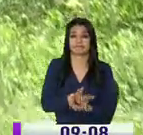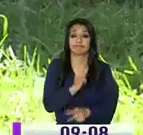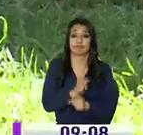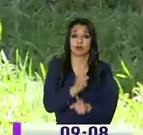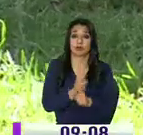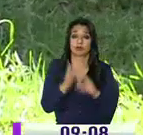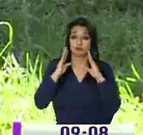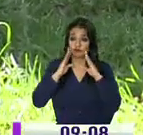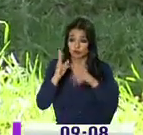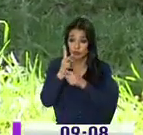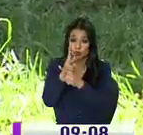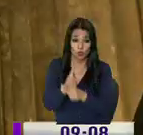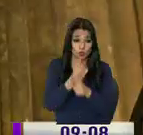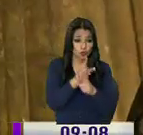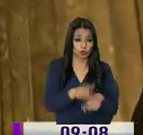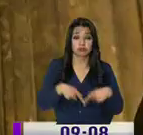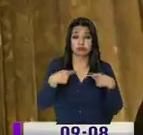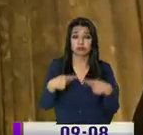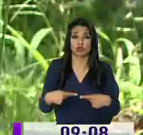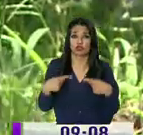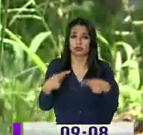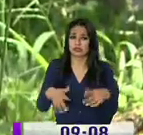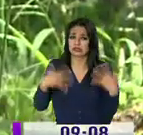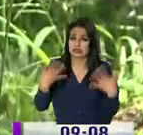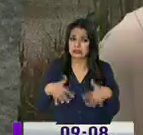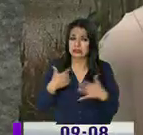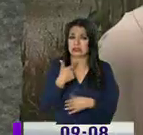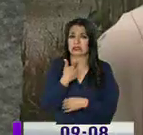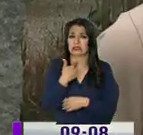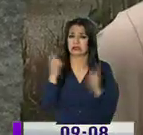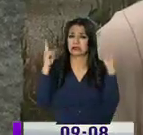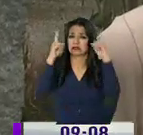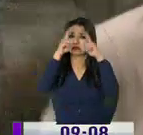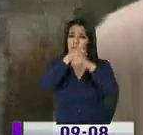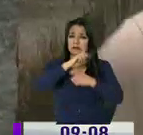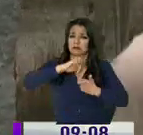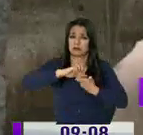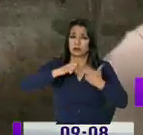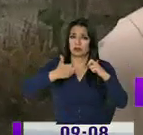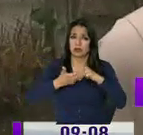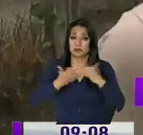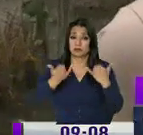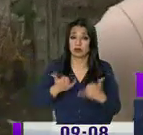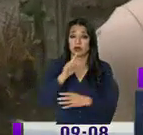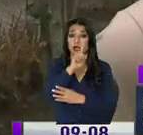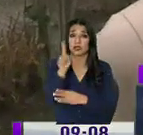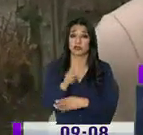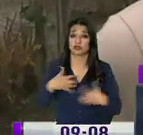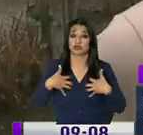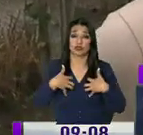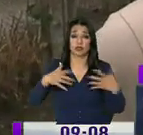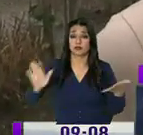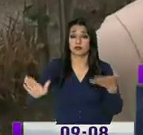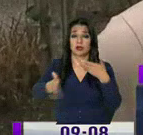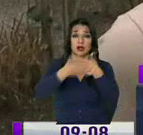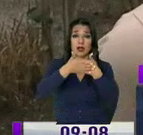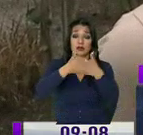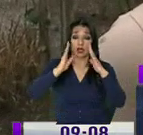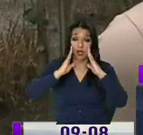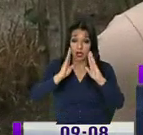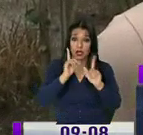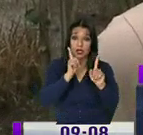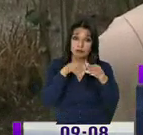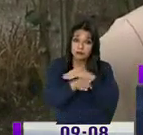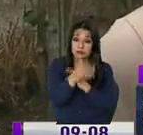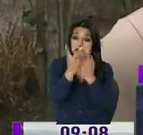los animales diariamente se ha visto perjudicado. En este momento nosotros hemos cerrado el zoológico, no tenemos atención al público. Y como